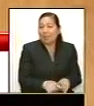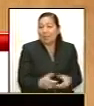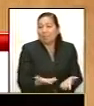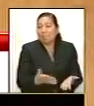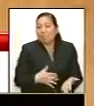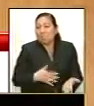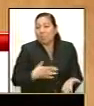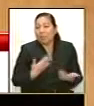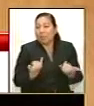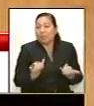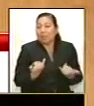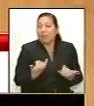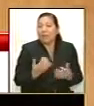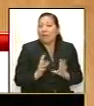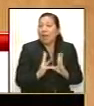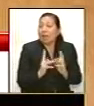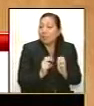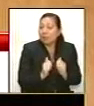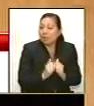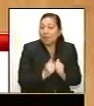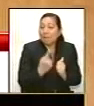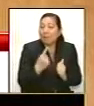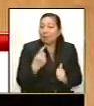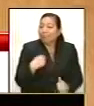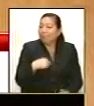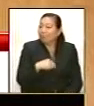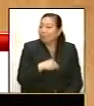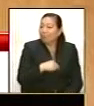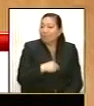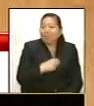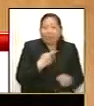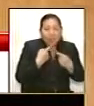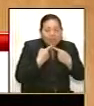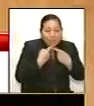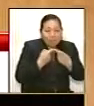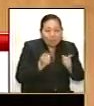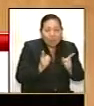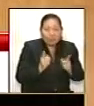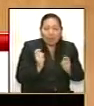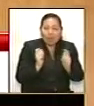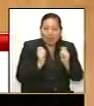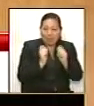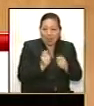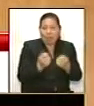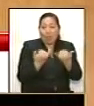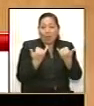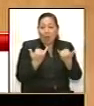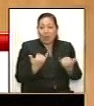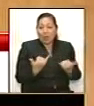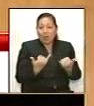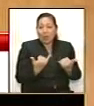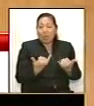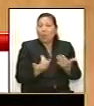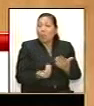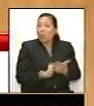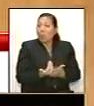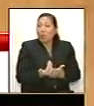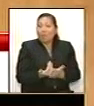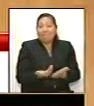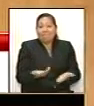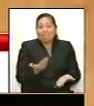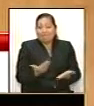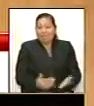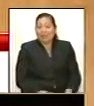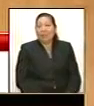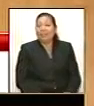hacer este tipo de asociaciones, ¿no? Para nosotros la información que nos han dado ahorita, por ejemplo, es nueva, y eso que